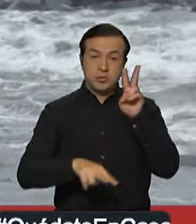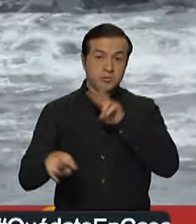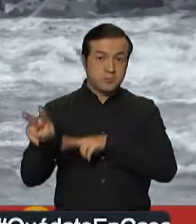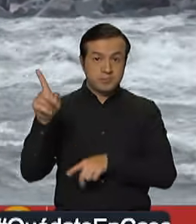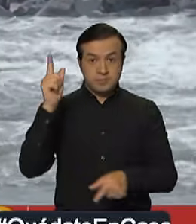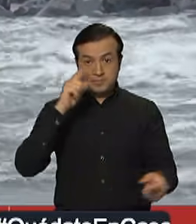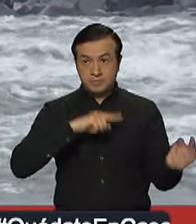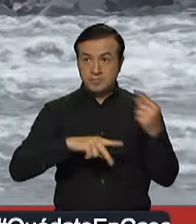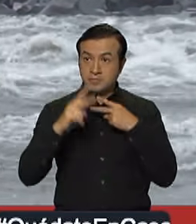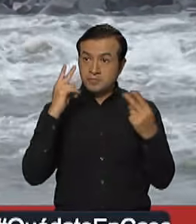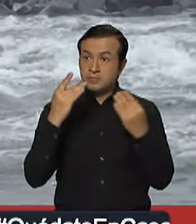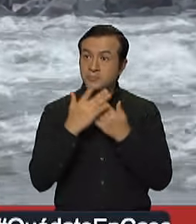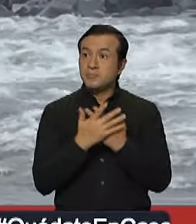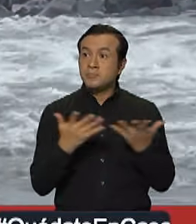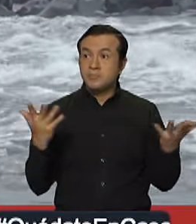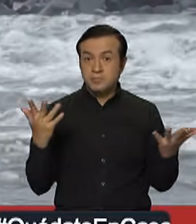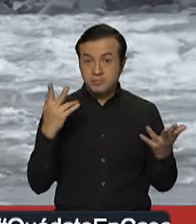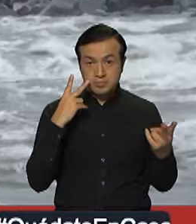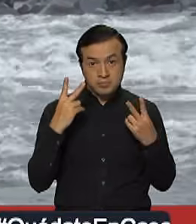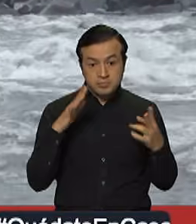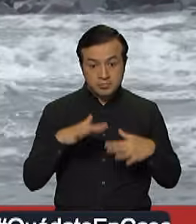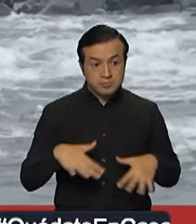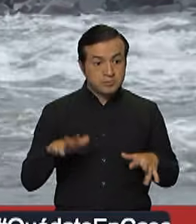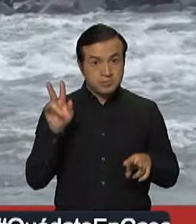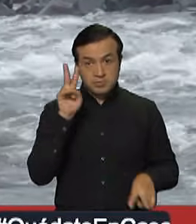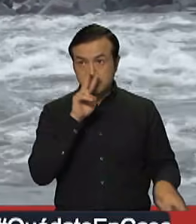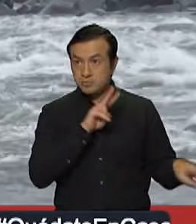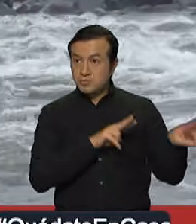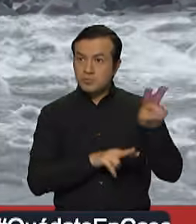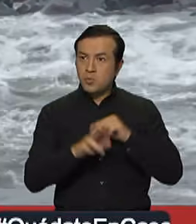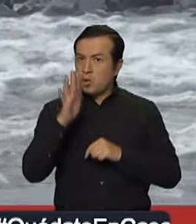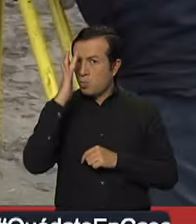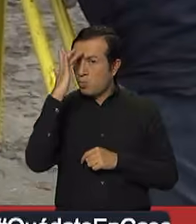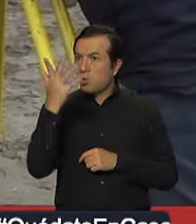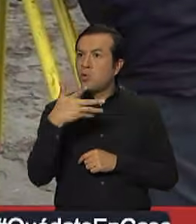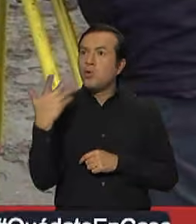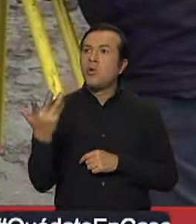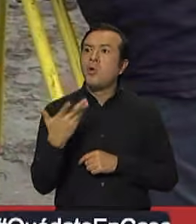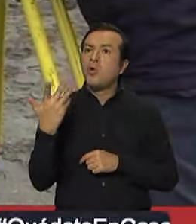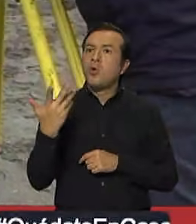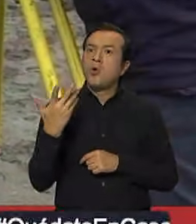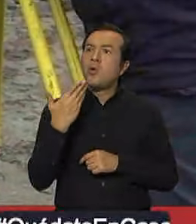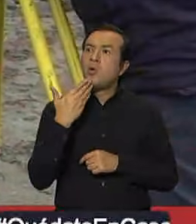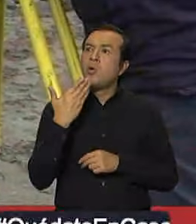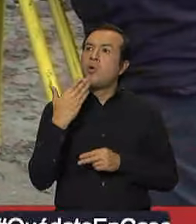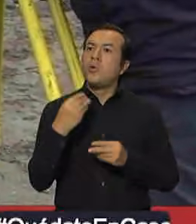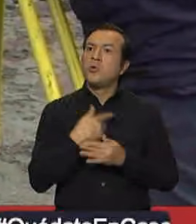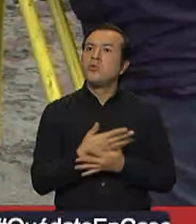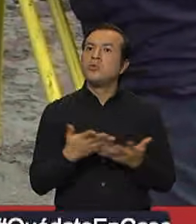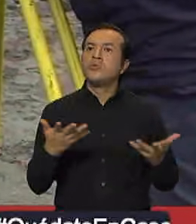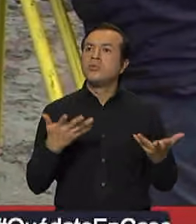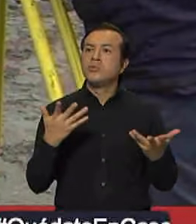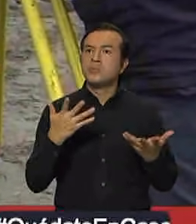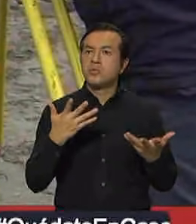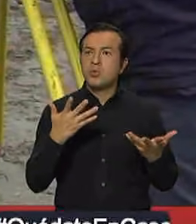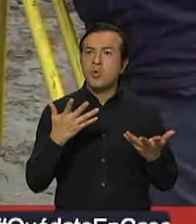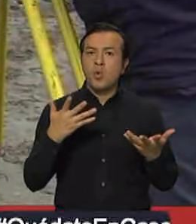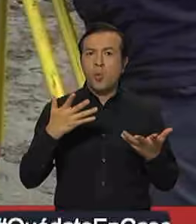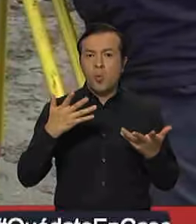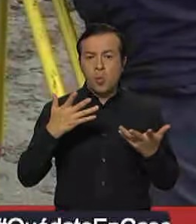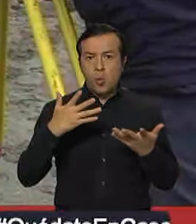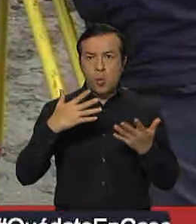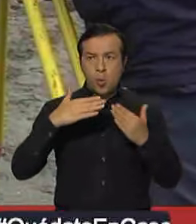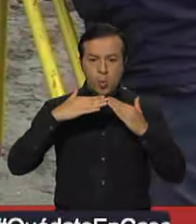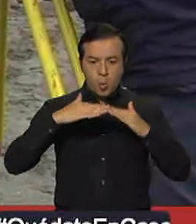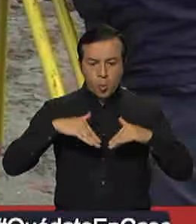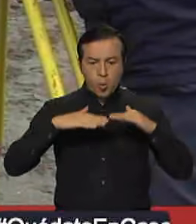científicos, geológicos y topográficos que determinarán las razones técnicas de este fenómeno natural del socavamiento de tierra